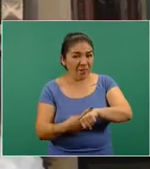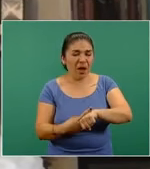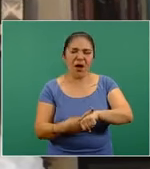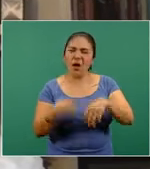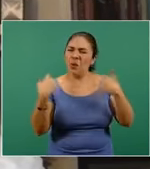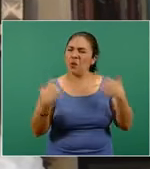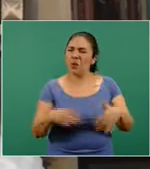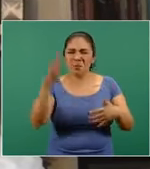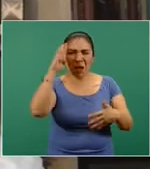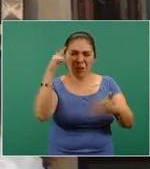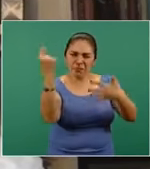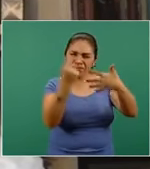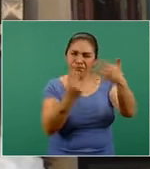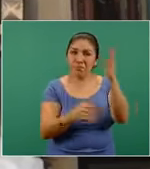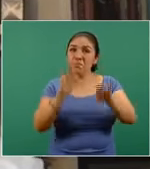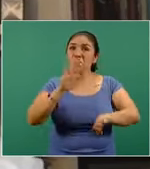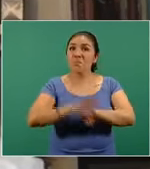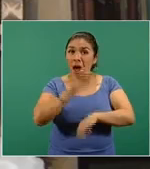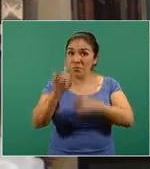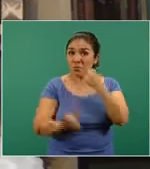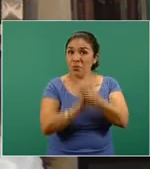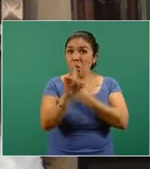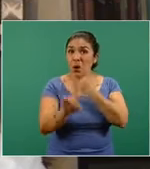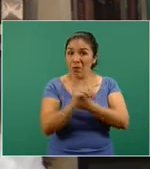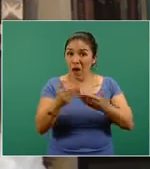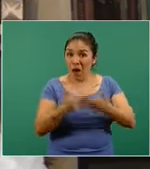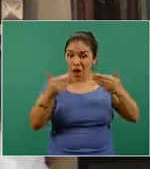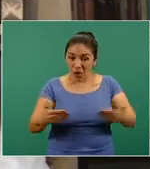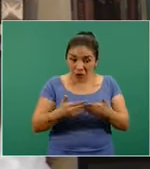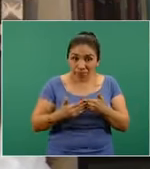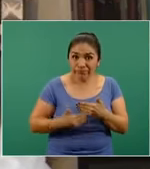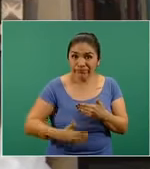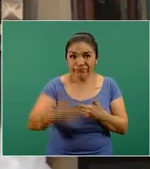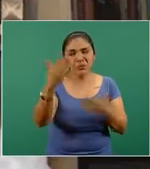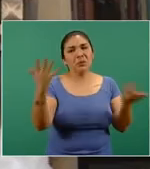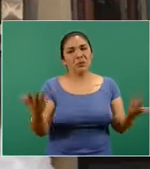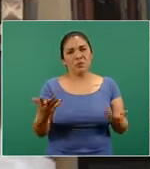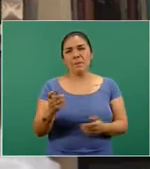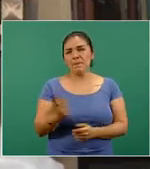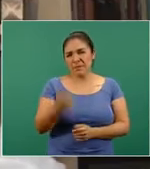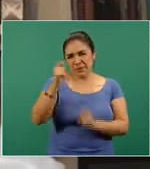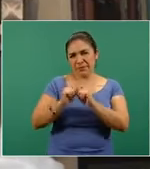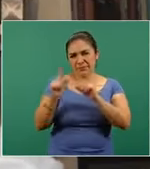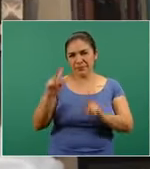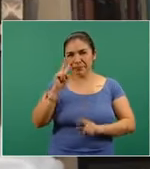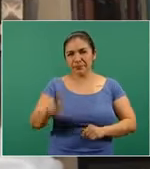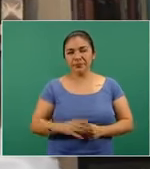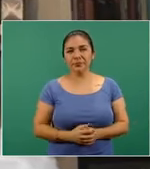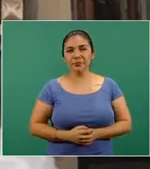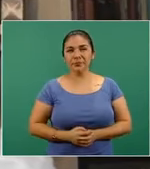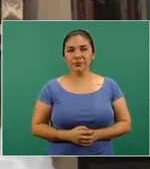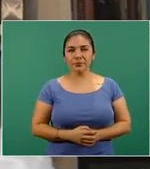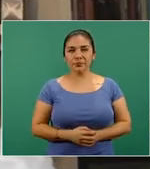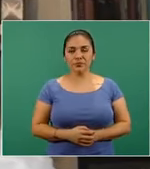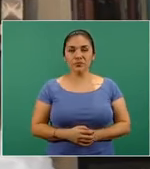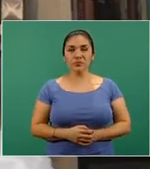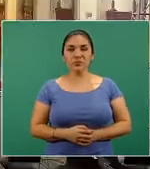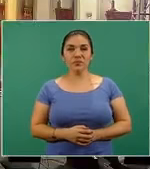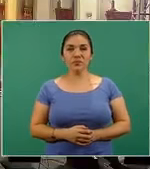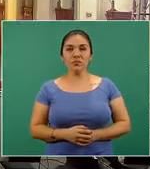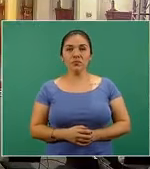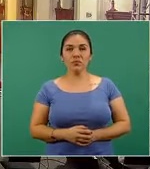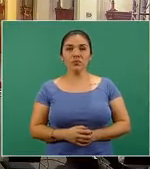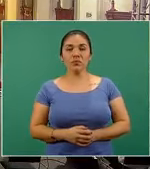de los grandes retos en la actualidad. ¿Me podrían pasar la primera diapositiva, por favor?